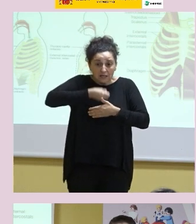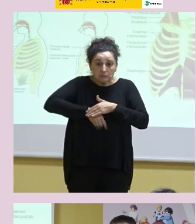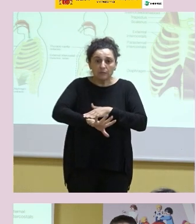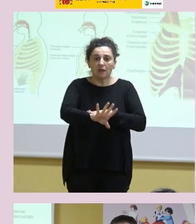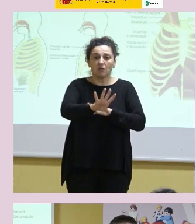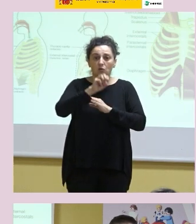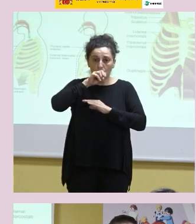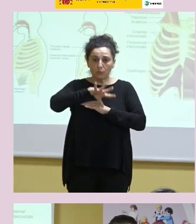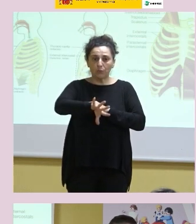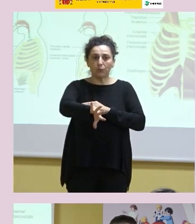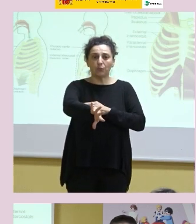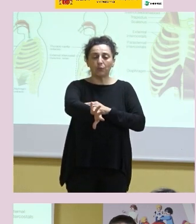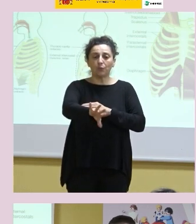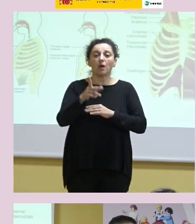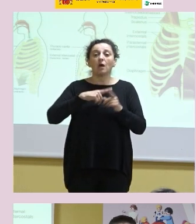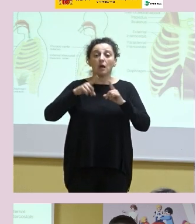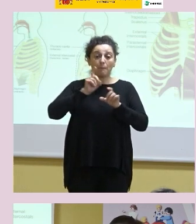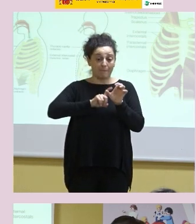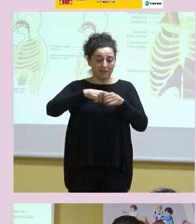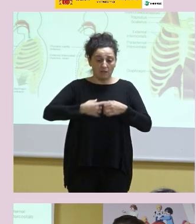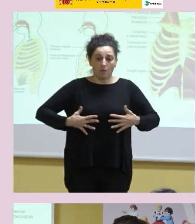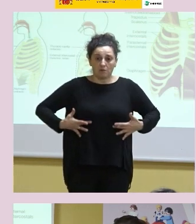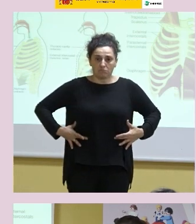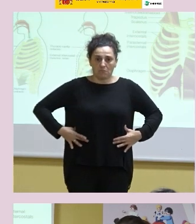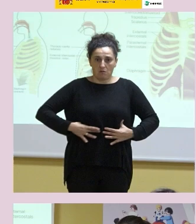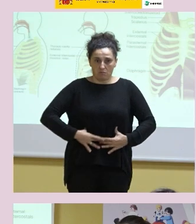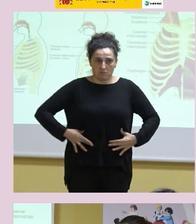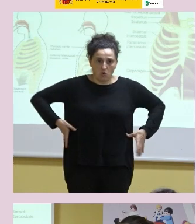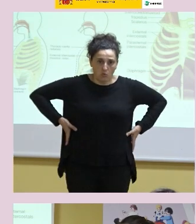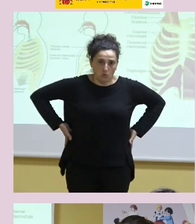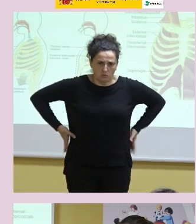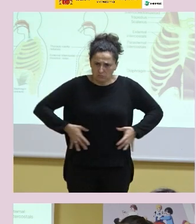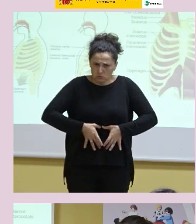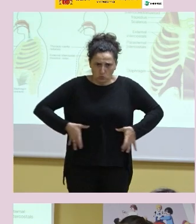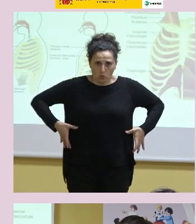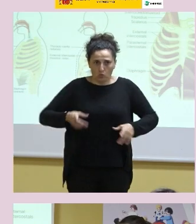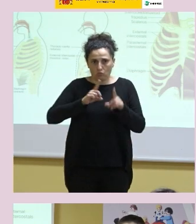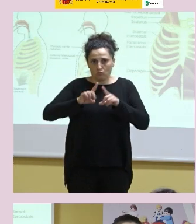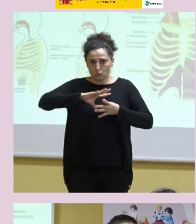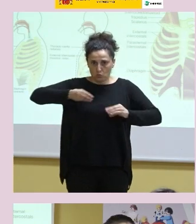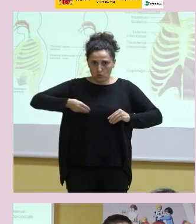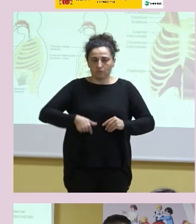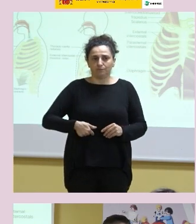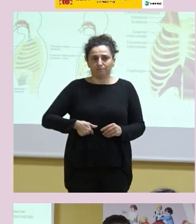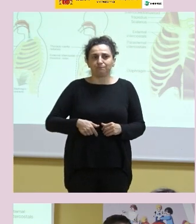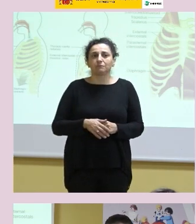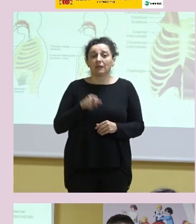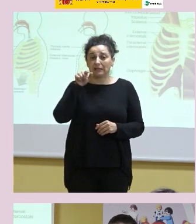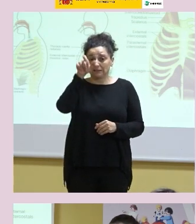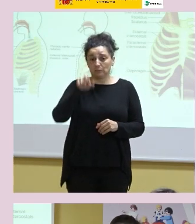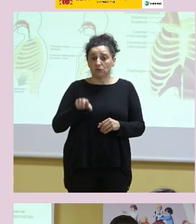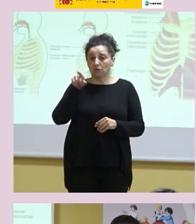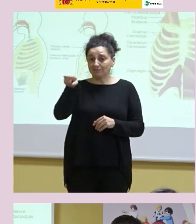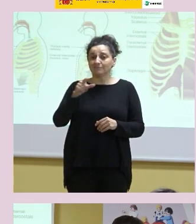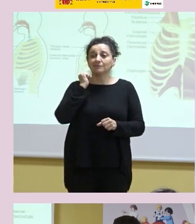participan todos los músculos del abdomen, como explicaba anteriormente, recto del abdomen, transversos, oblicuos, etc. Por lo que con este paciente